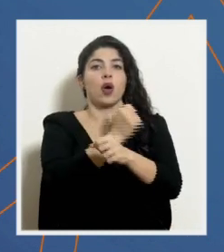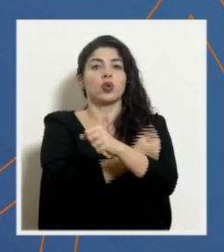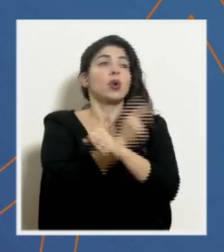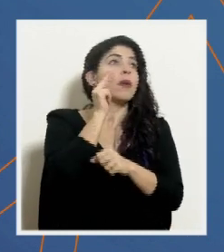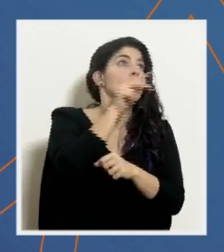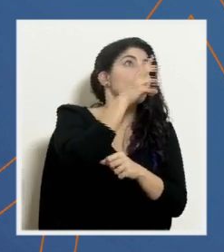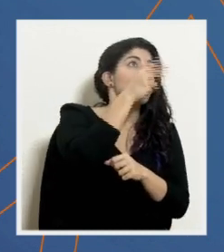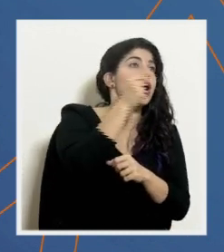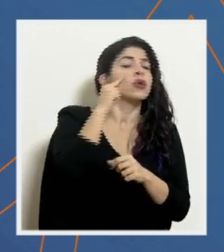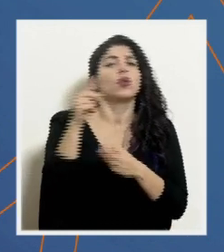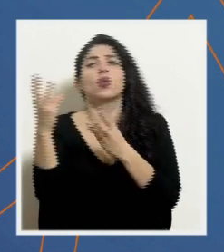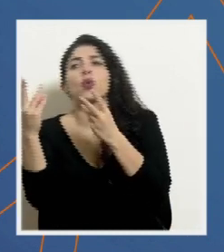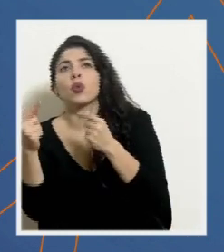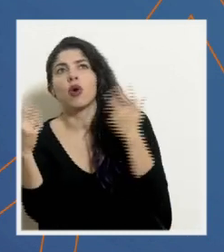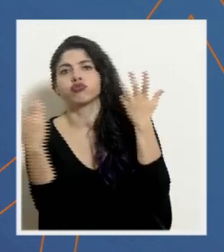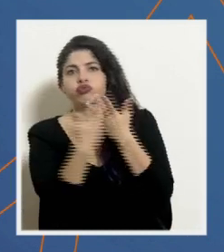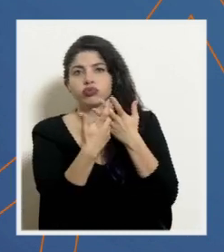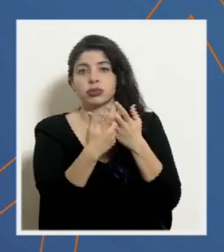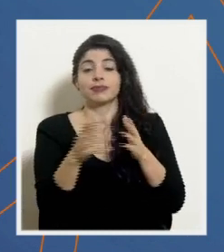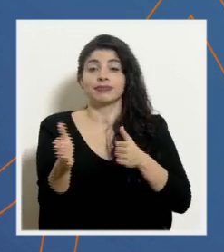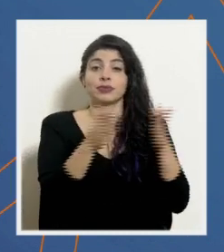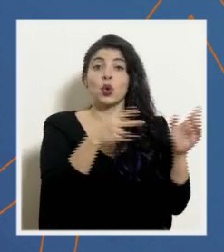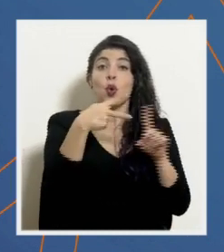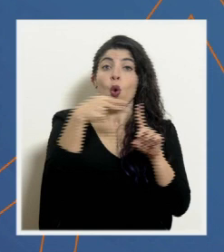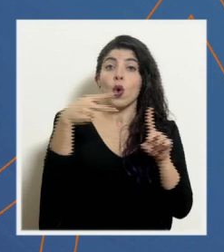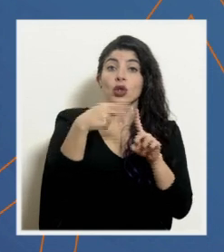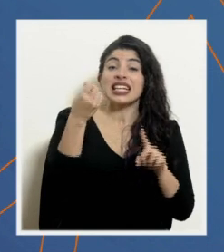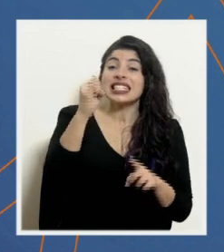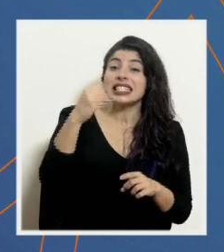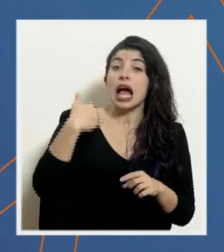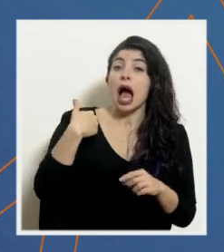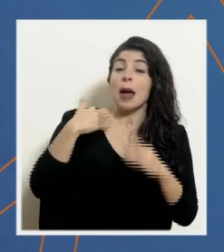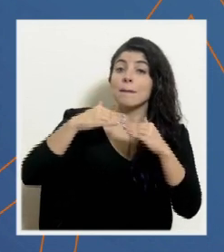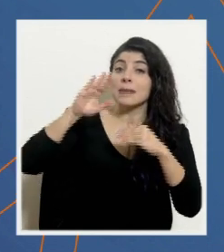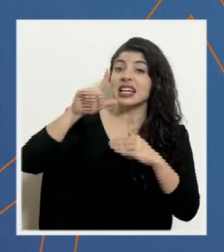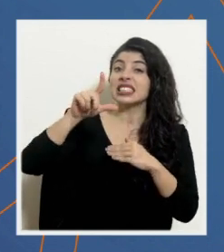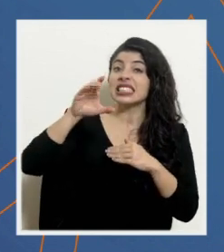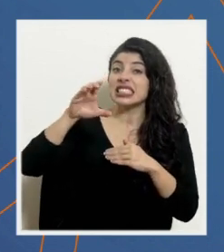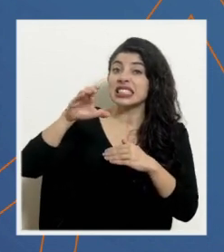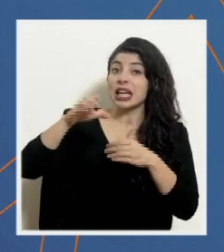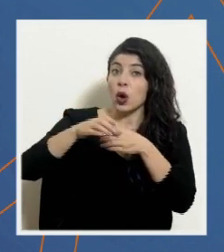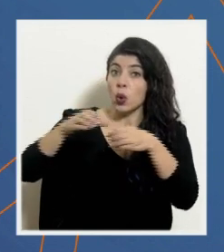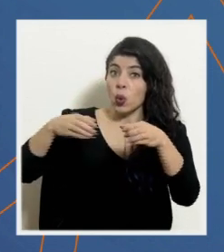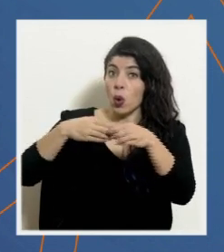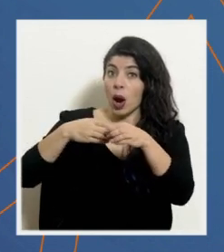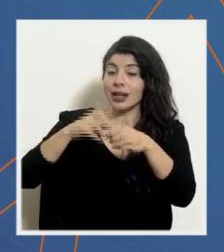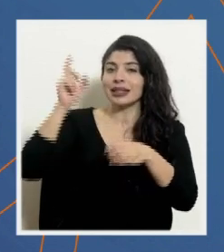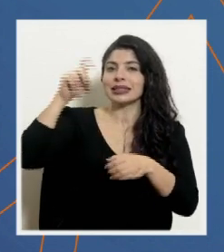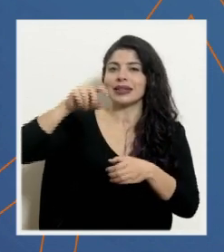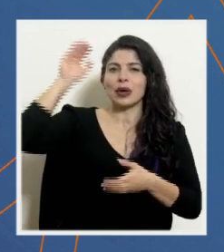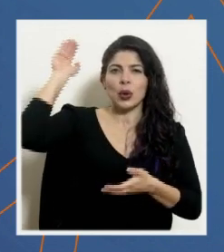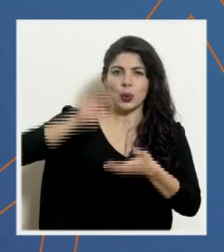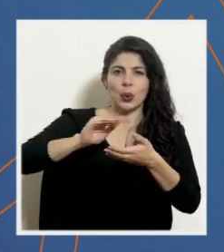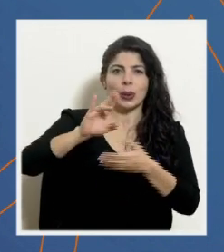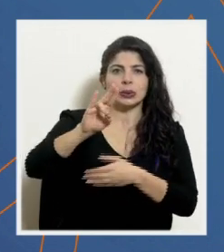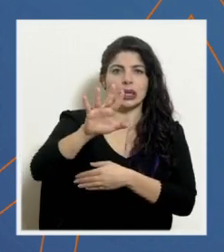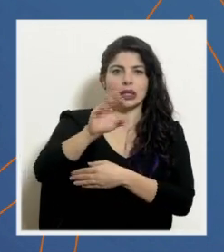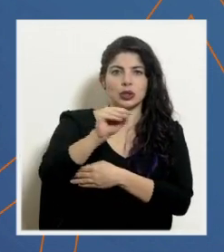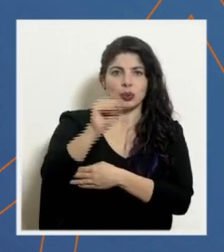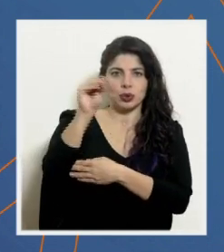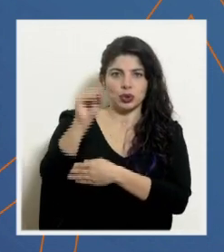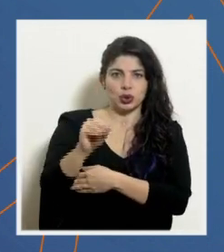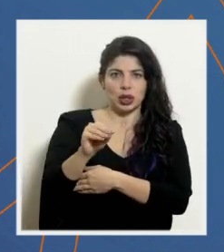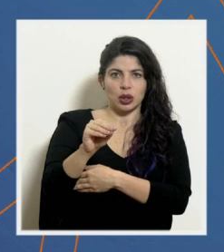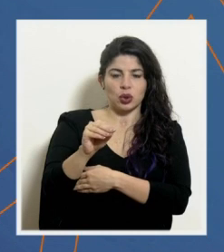autoridades. En hoteles que dispongan de más de 100 habitaciones, debe reducirse al 75%